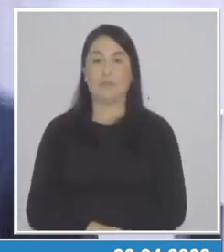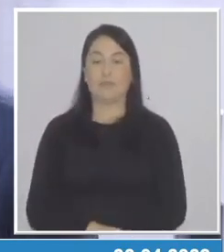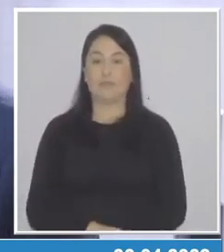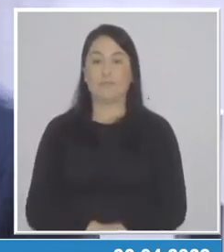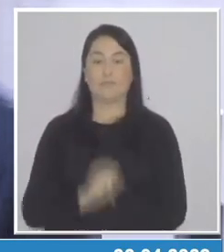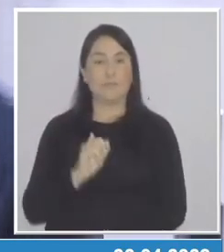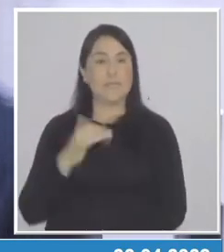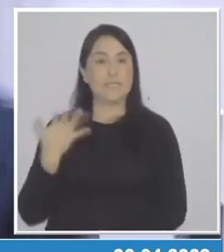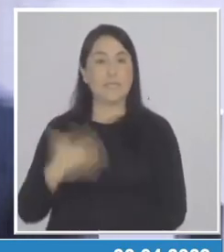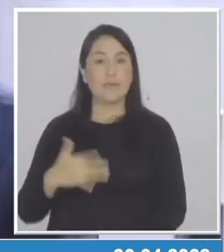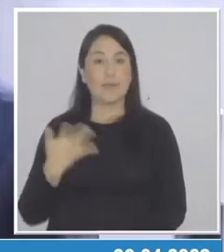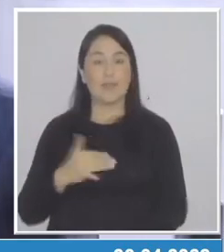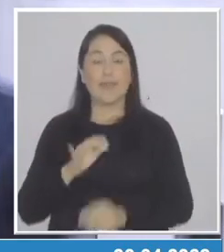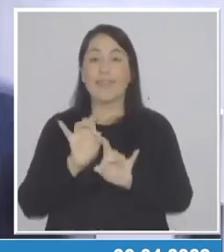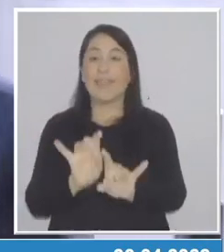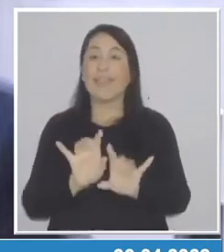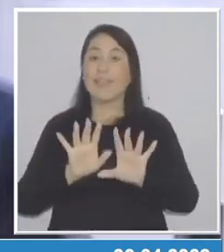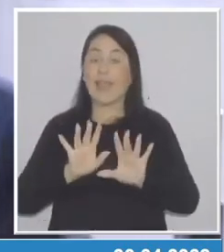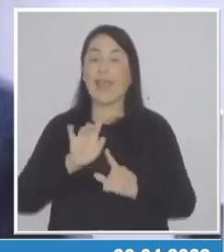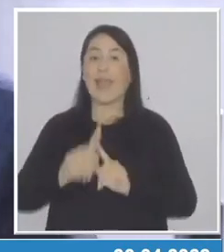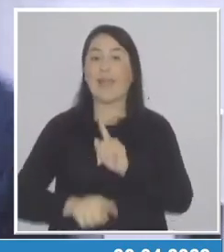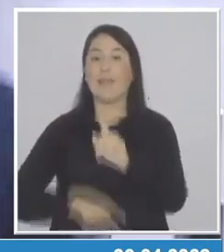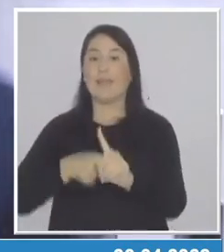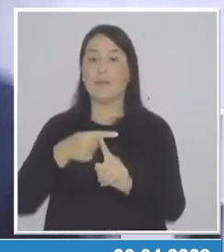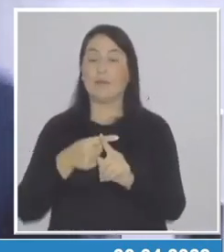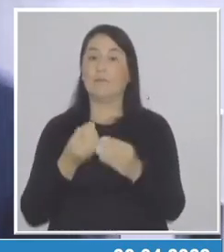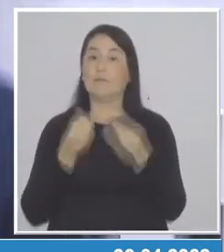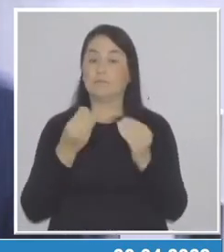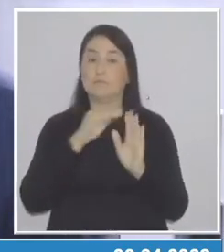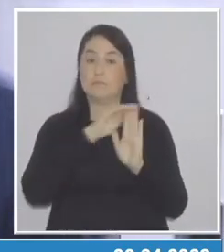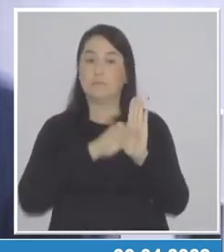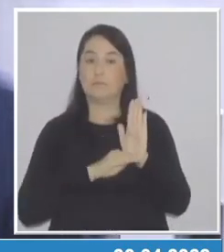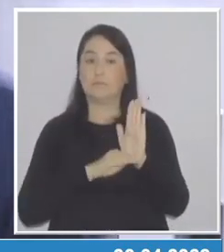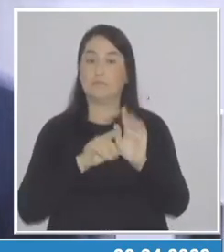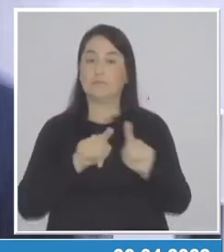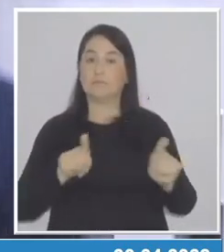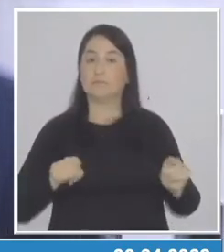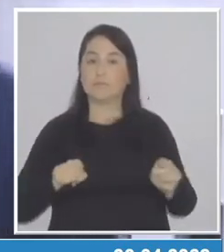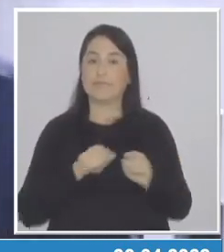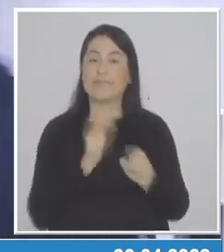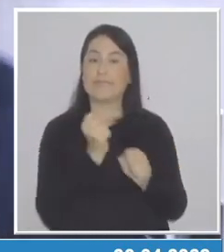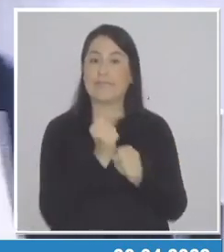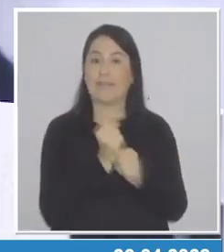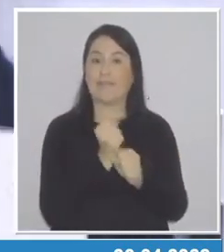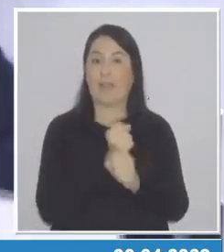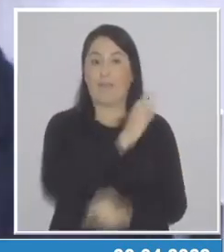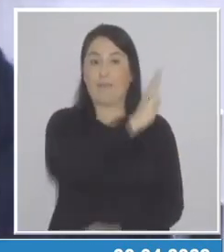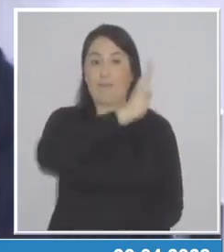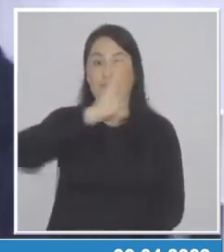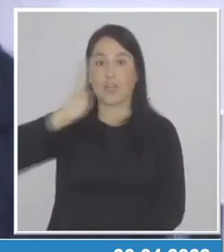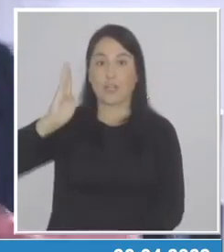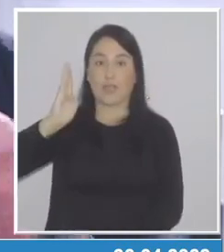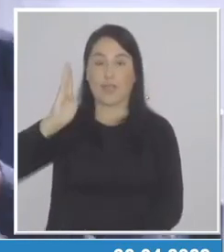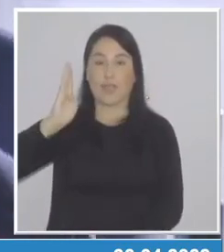importante destacar, además, que en buena medida las áreas de trabajo de la biblioteca referidas en la primera parte de la exposición,